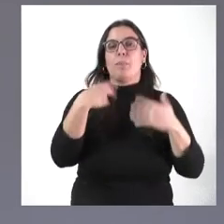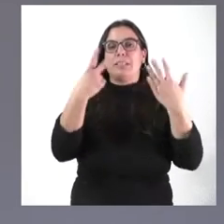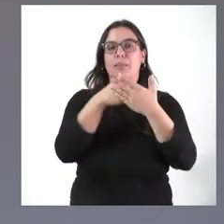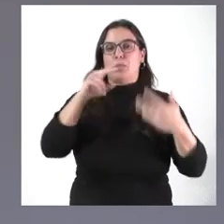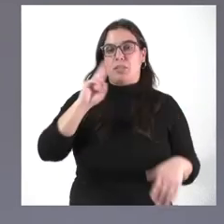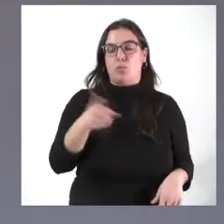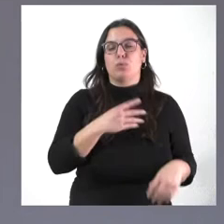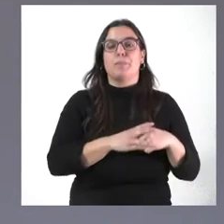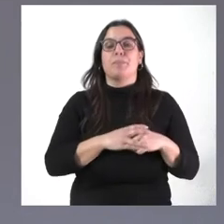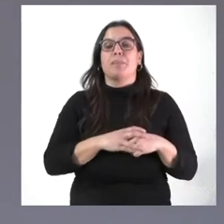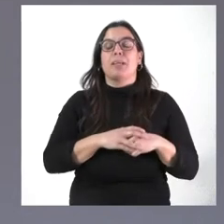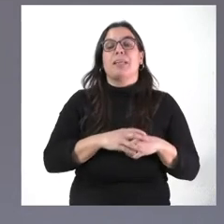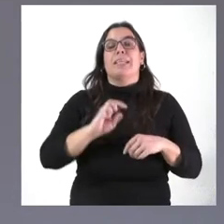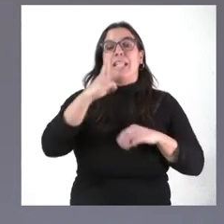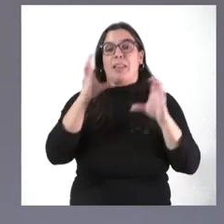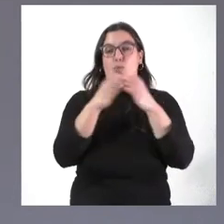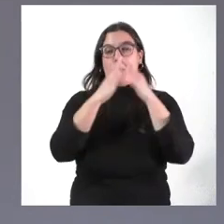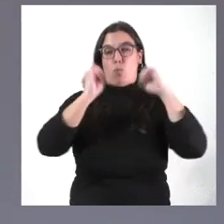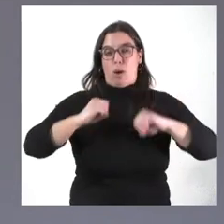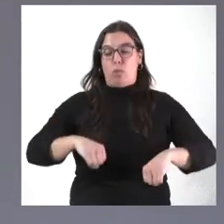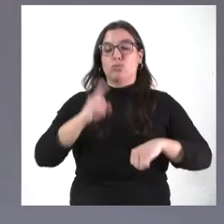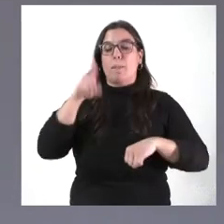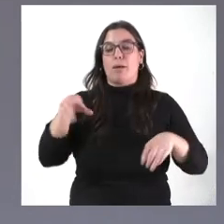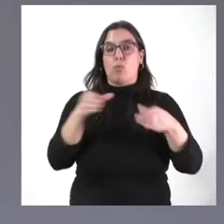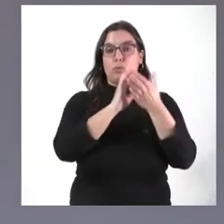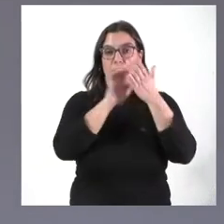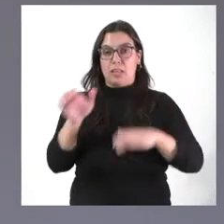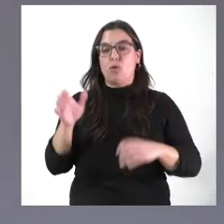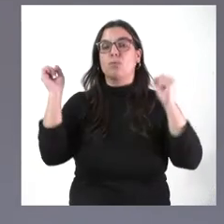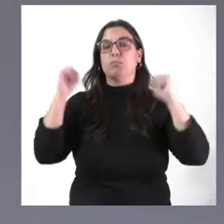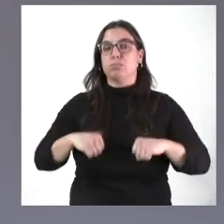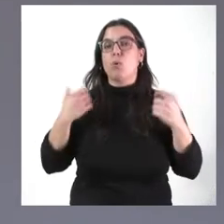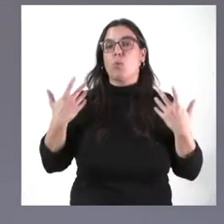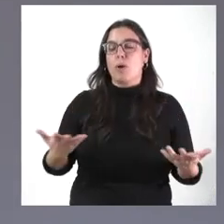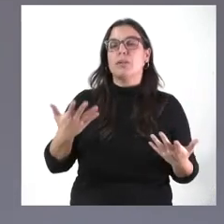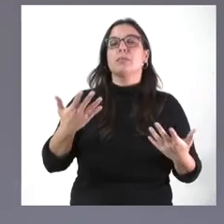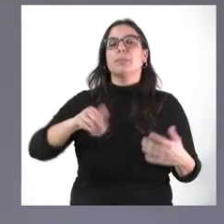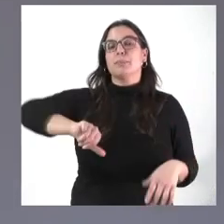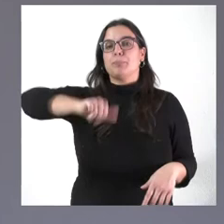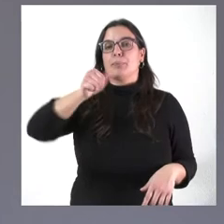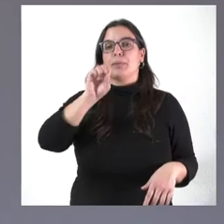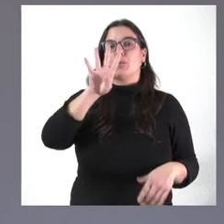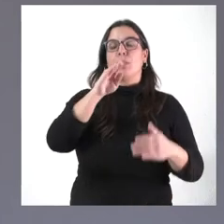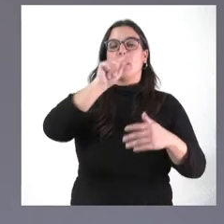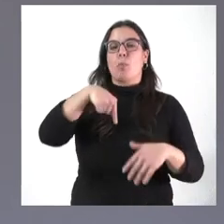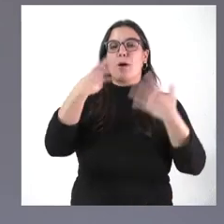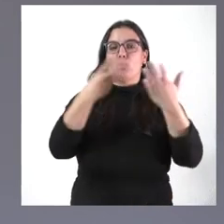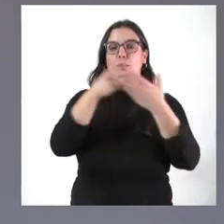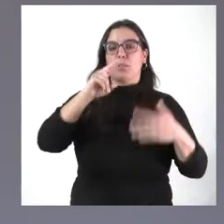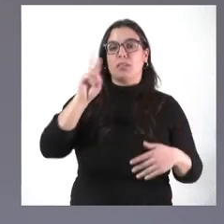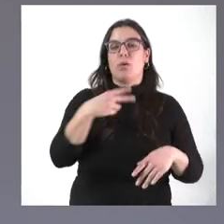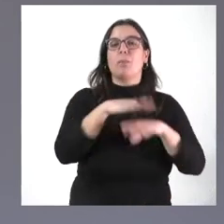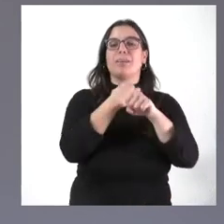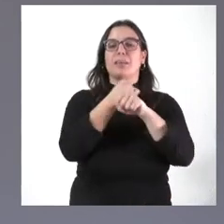subvenciones En tercer lugar la junta también hemos acordado la aprobación de 14,8 millones de euros para distintos